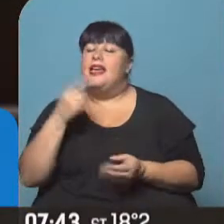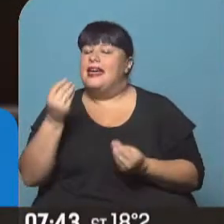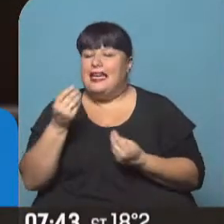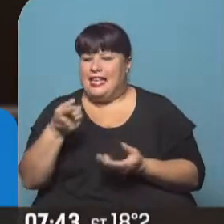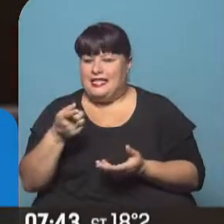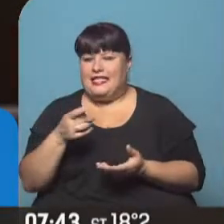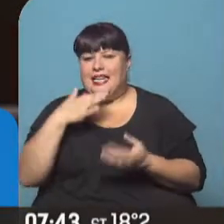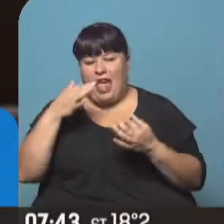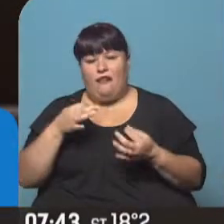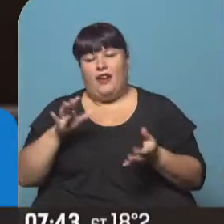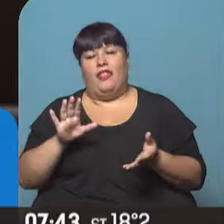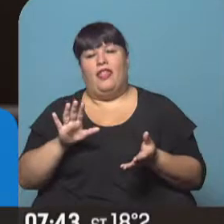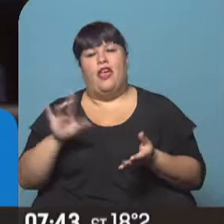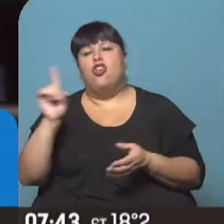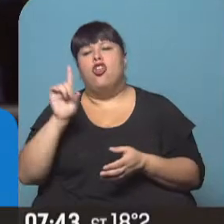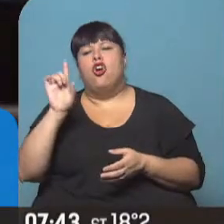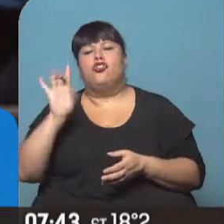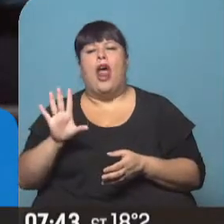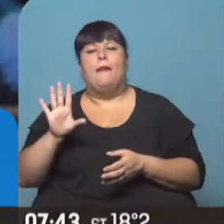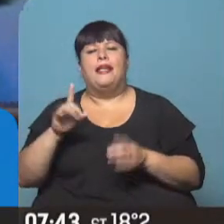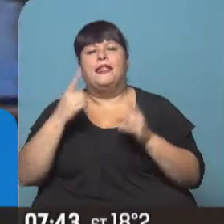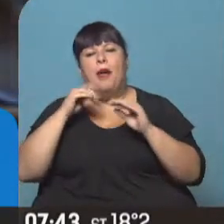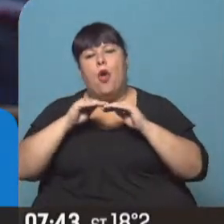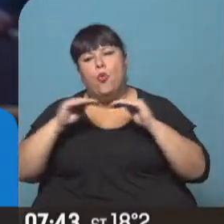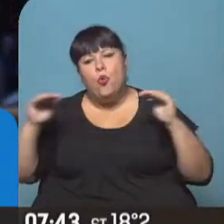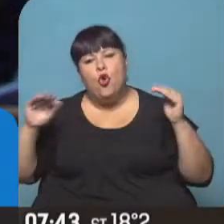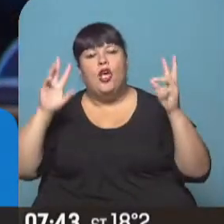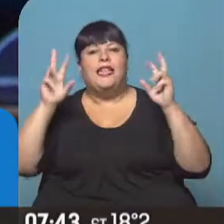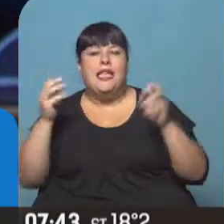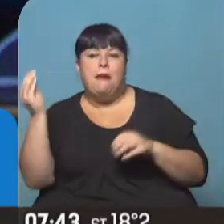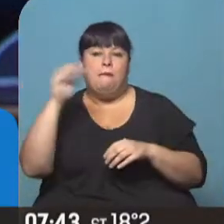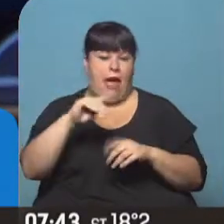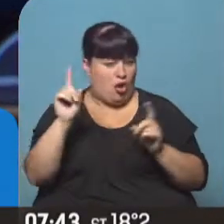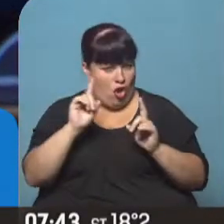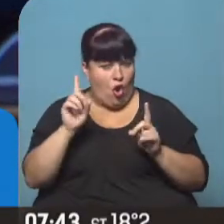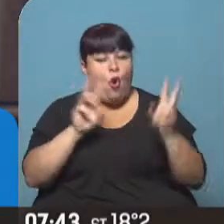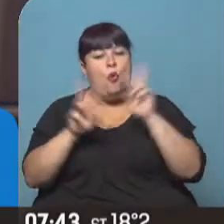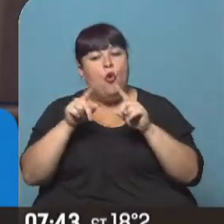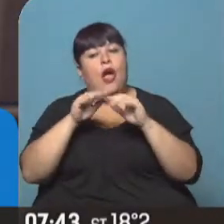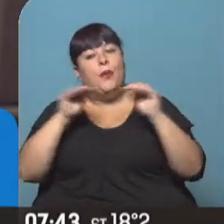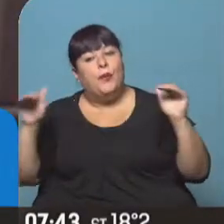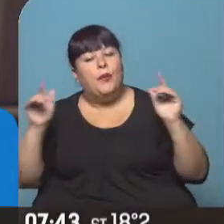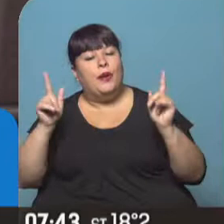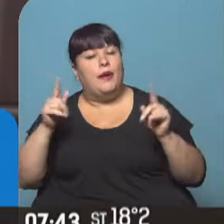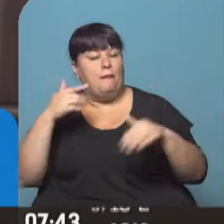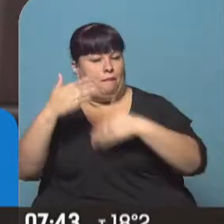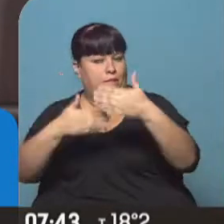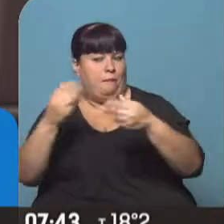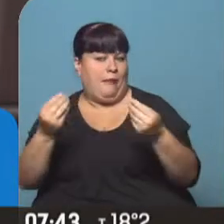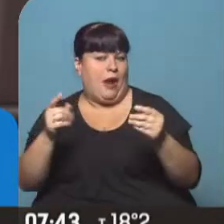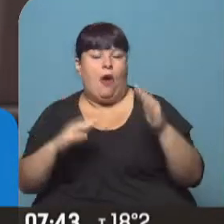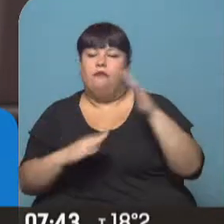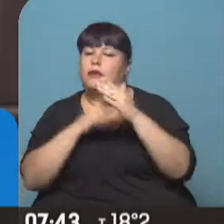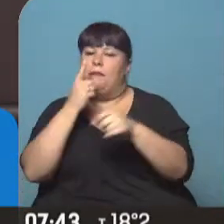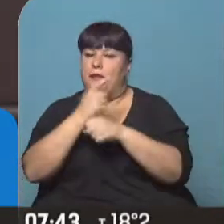es realmente no de tratar la sostenibilidad como un tema adicional, sino de tratar la sostenibilidad realmente como el